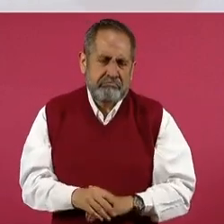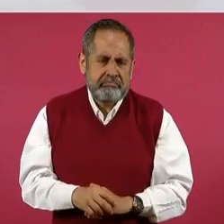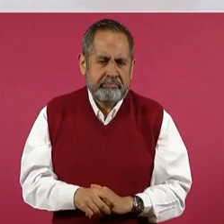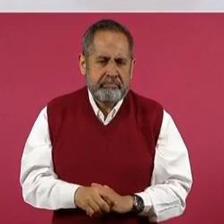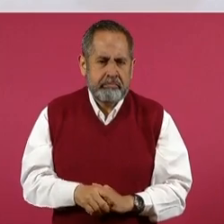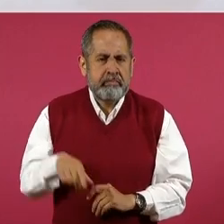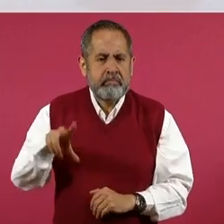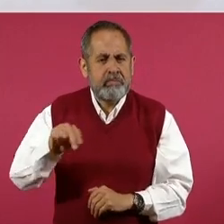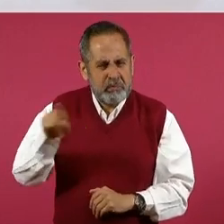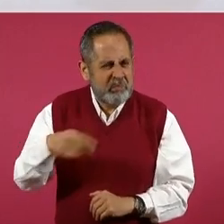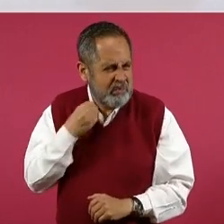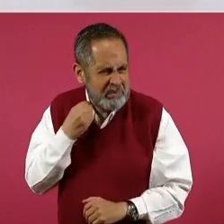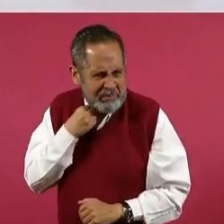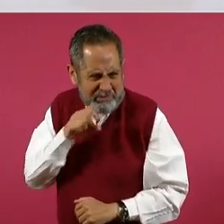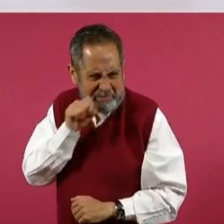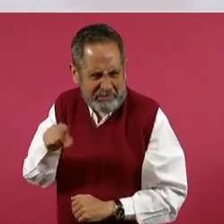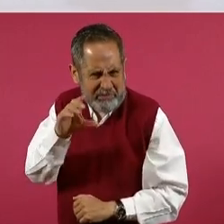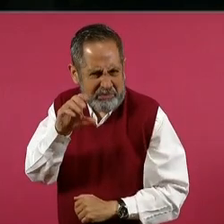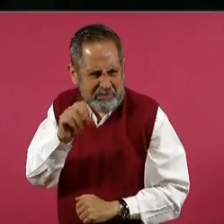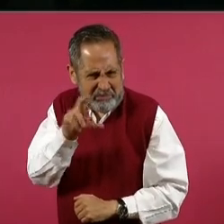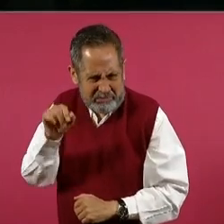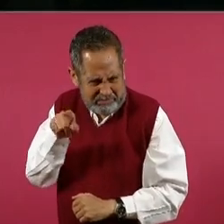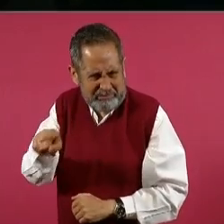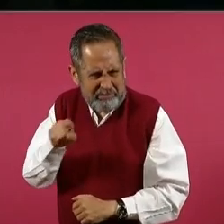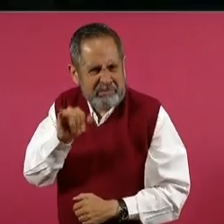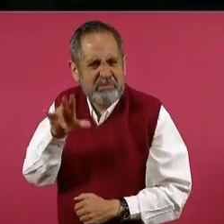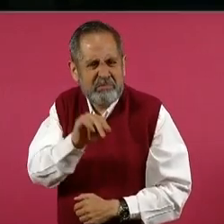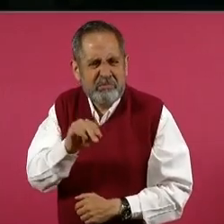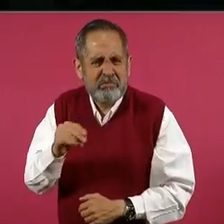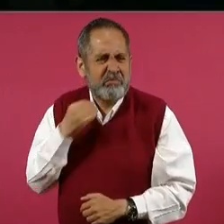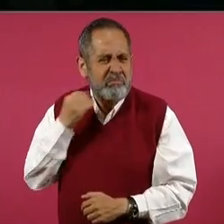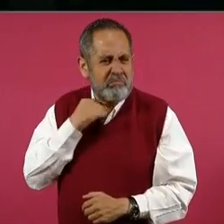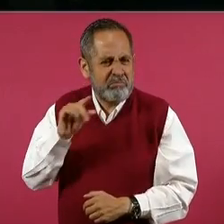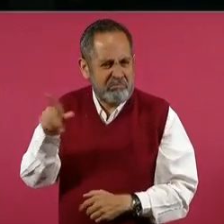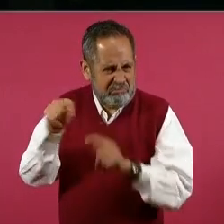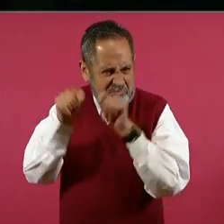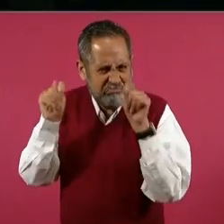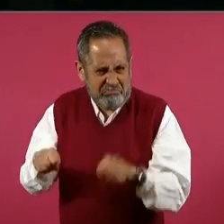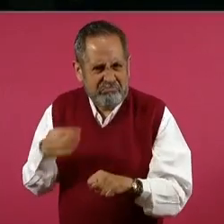¿No es abogado Corral como profesión?